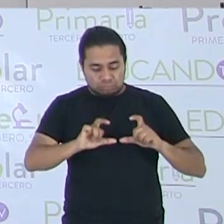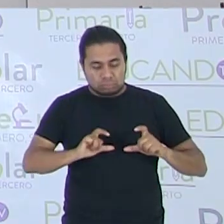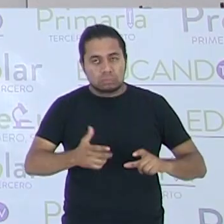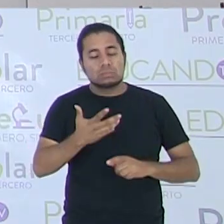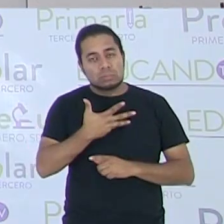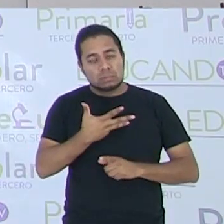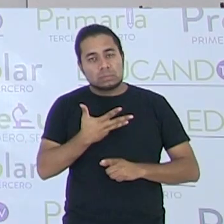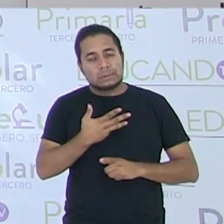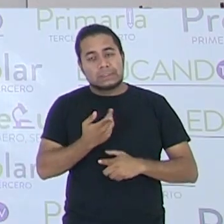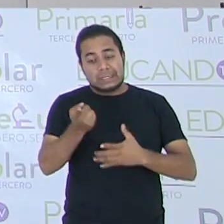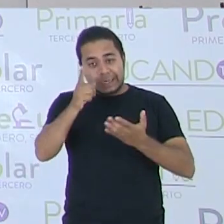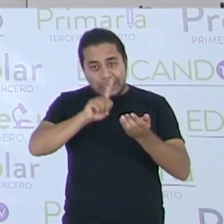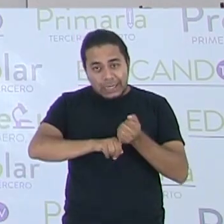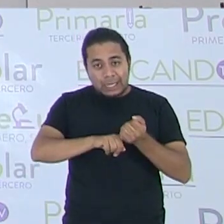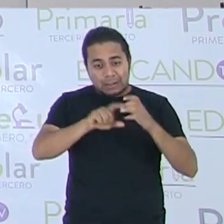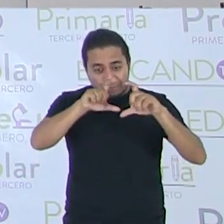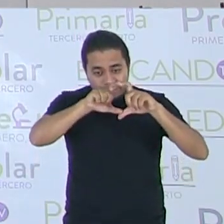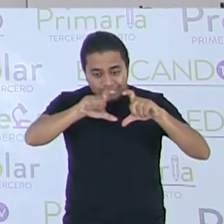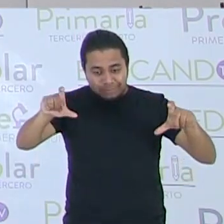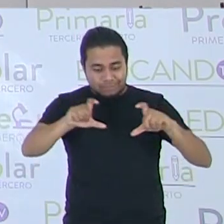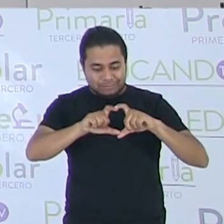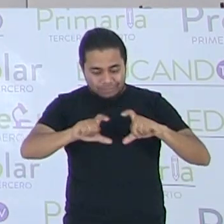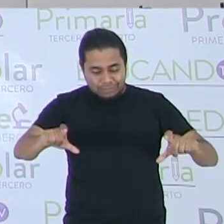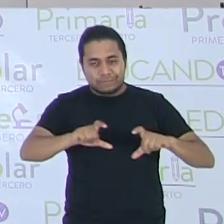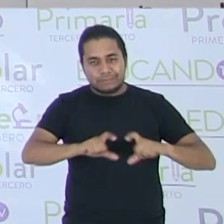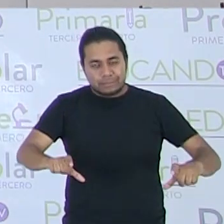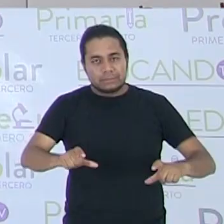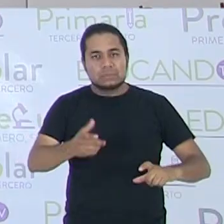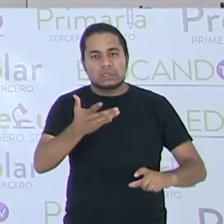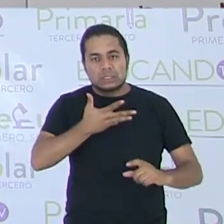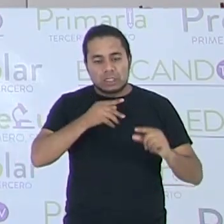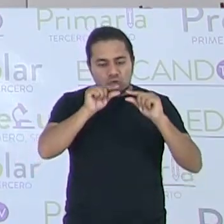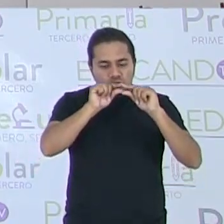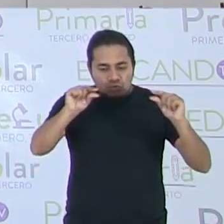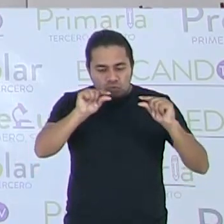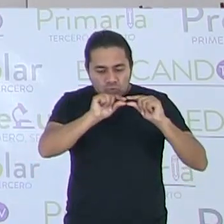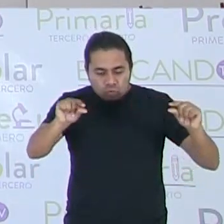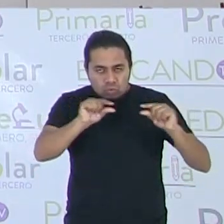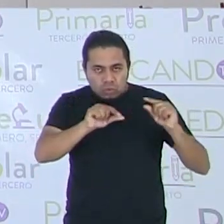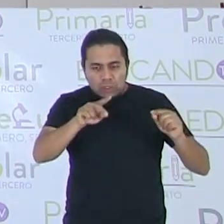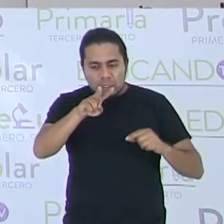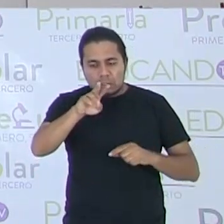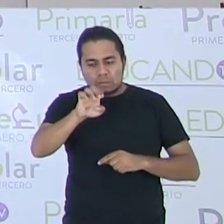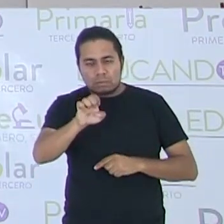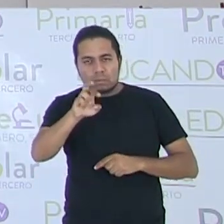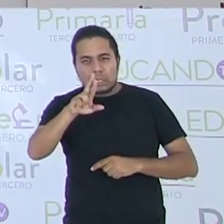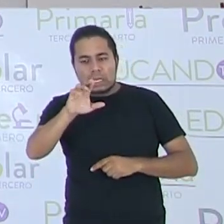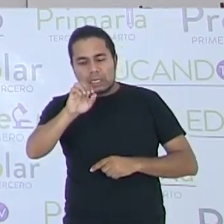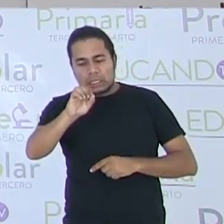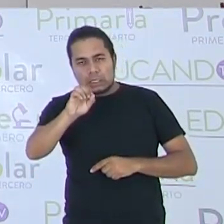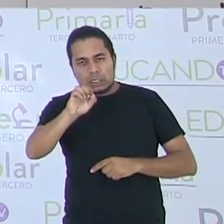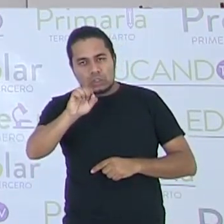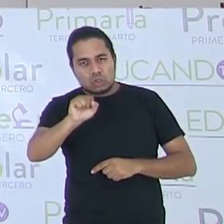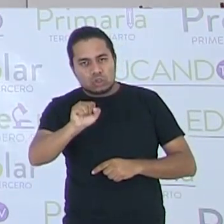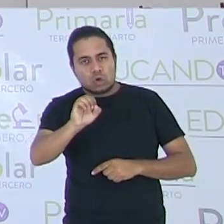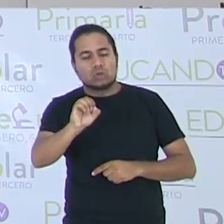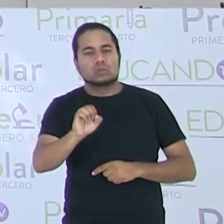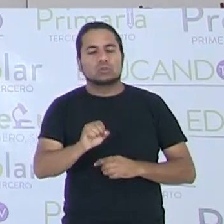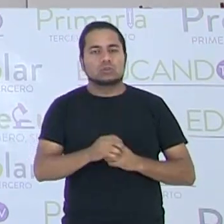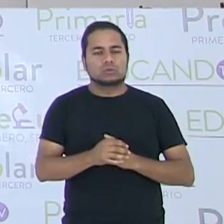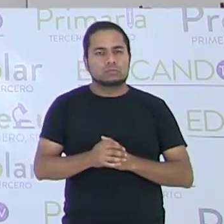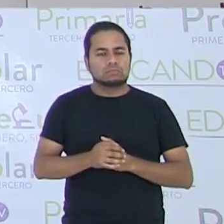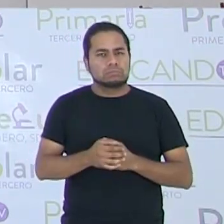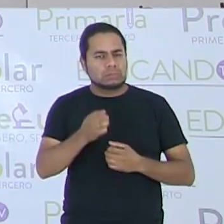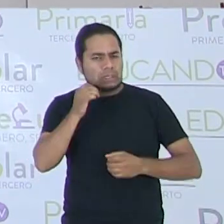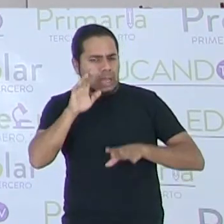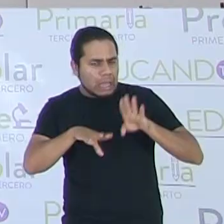Y dentro de cada estrofa tiene versos. Cada línea es un verso. A veces